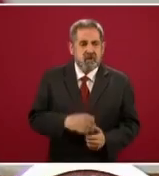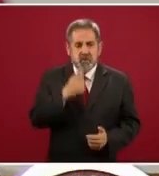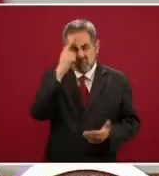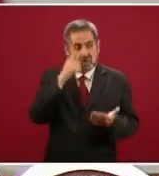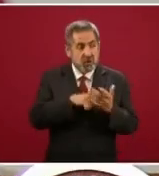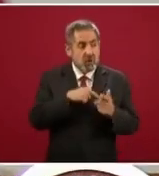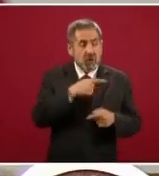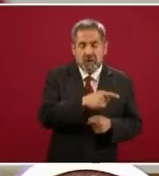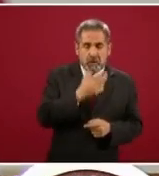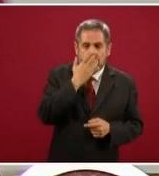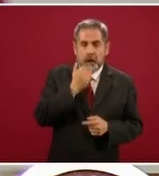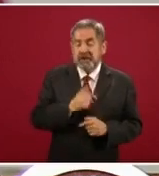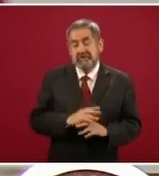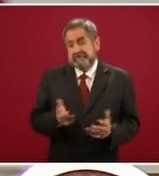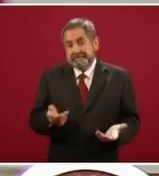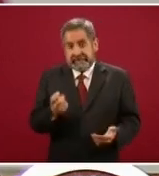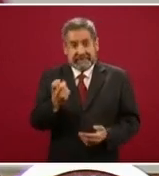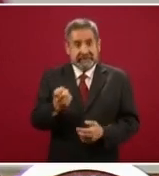credibilidad.